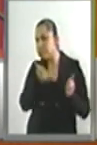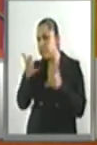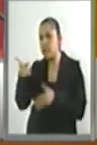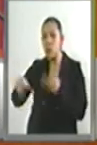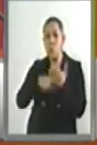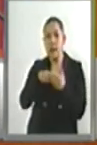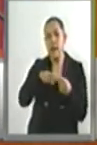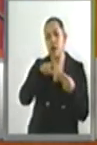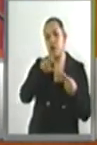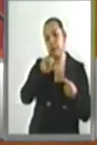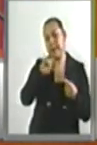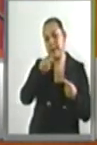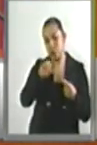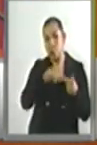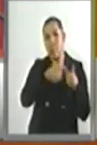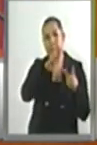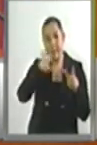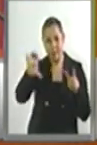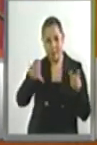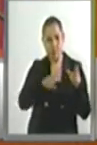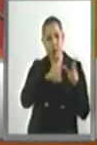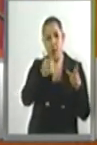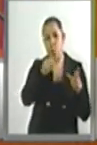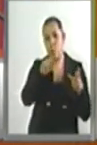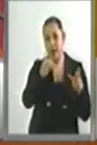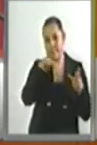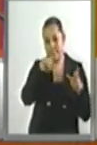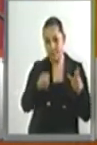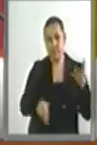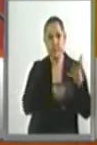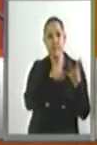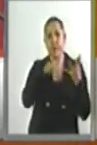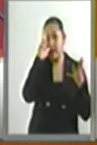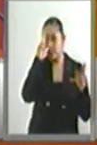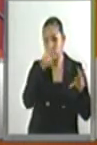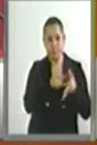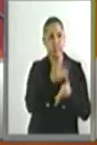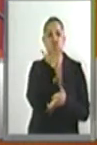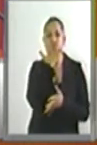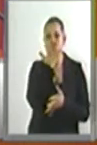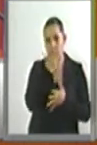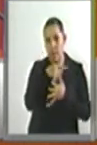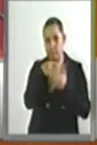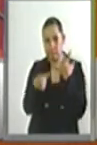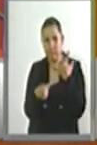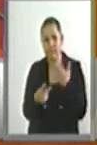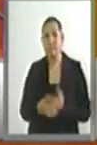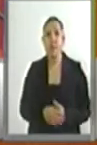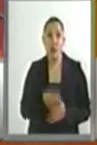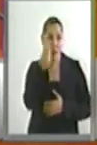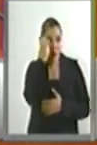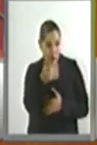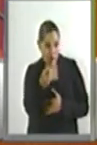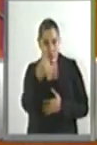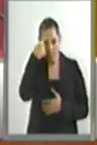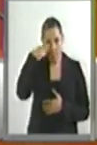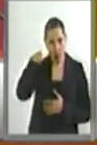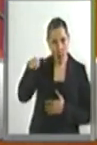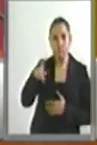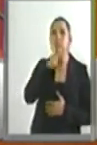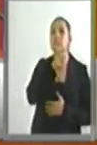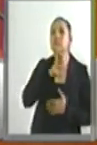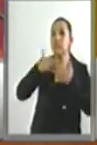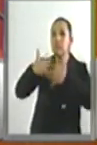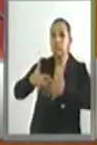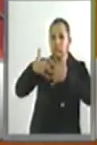California, Guaymas y Hermosillo y Sonora, lo que incrementa los ingresos de la petrolera y